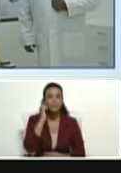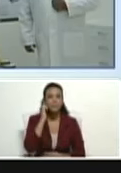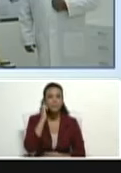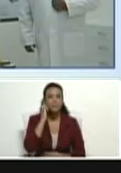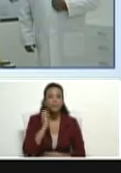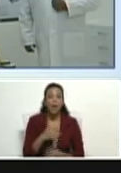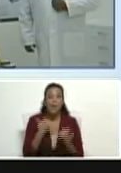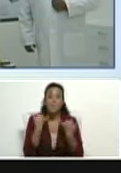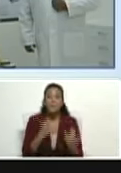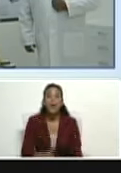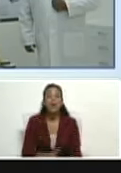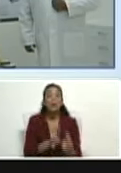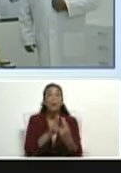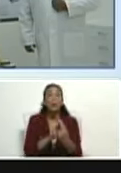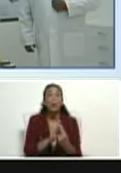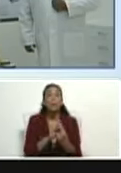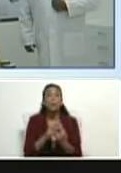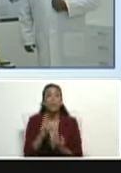Vamos al encuentro